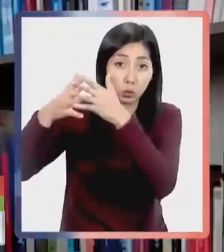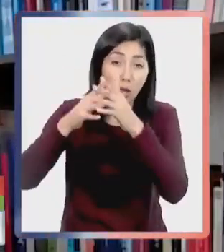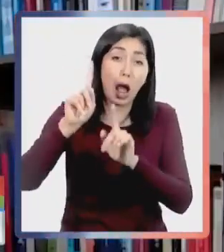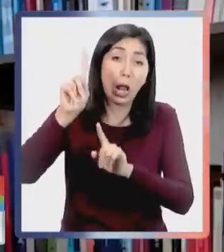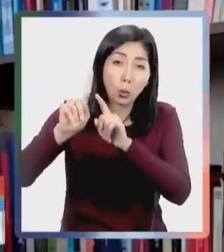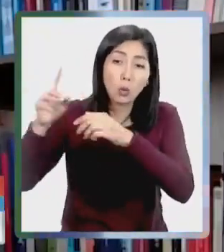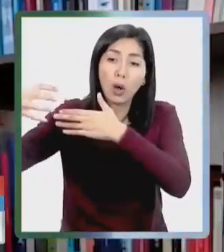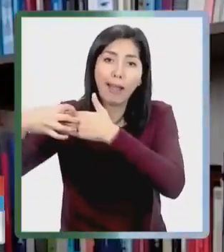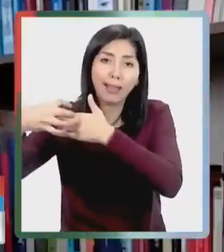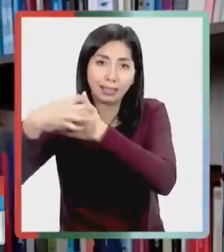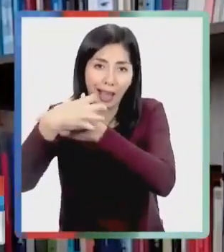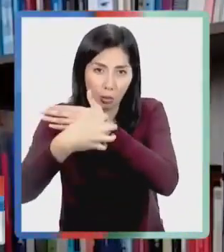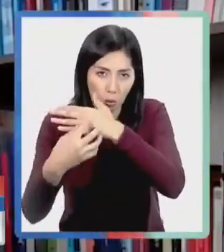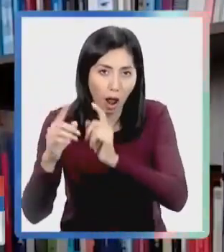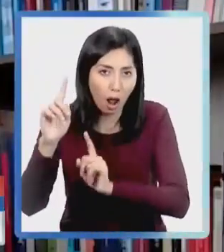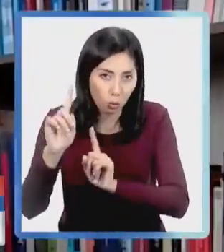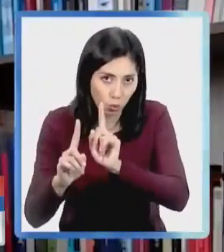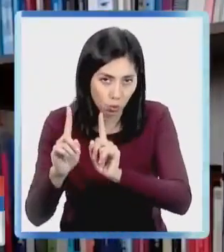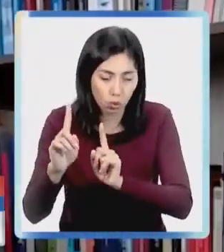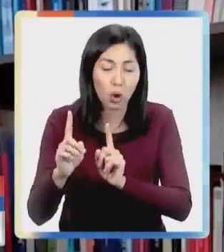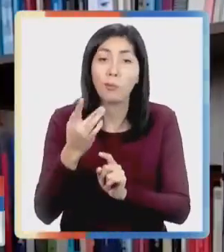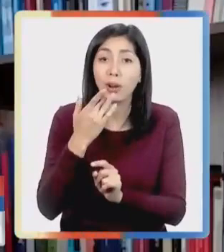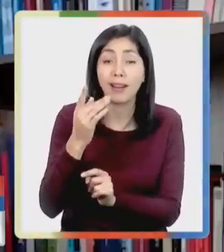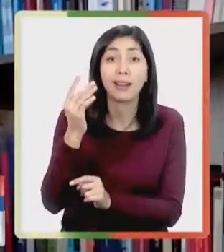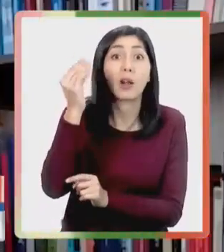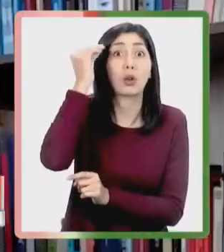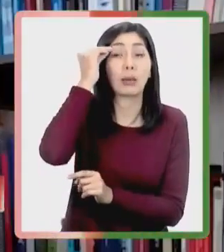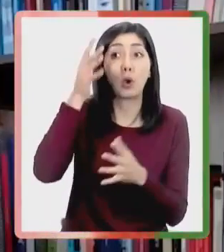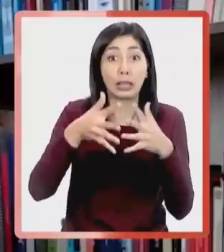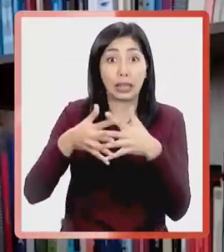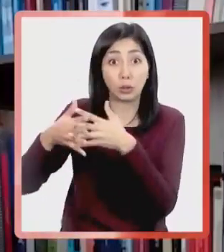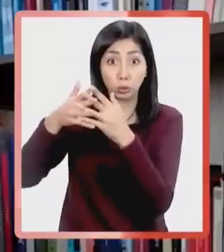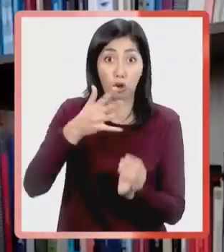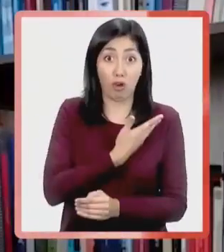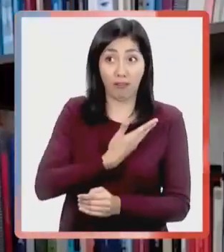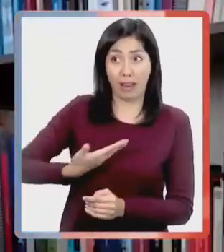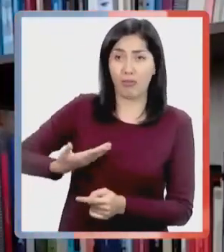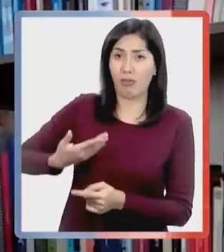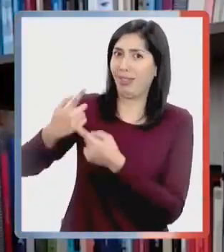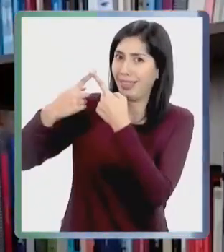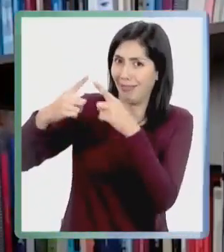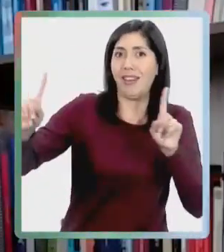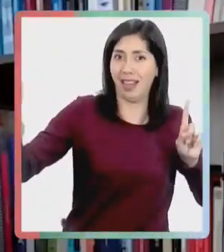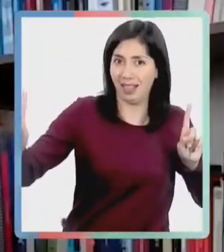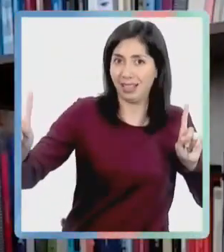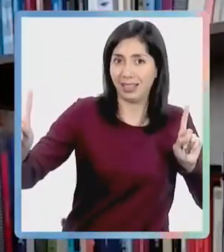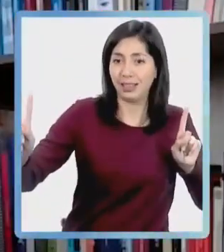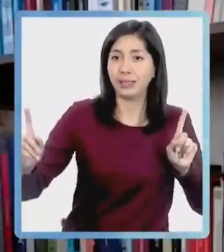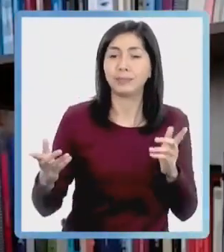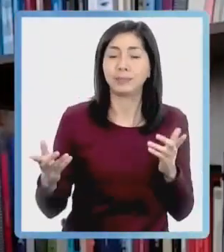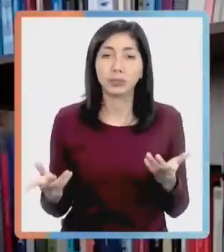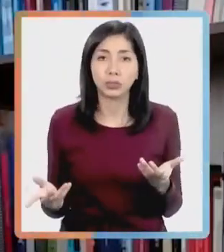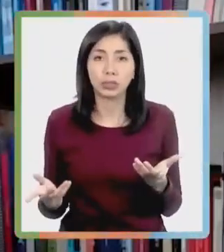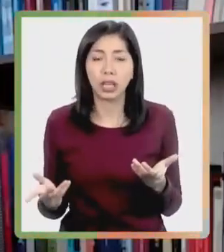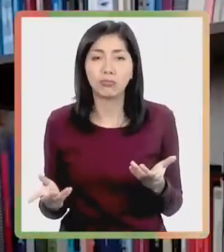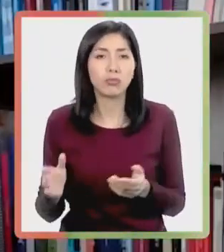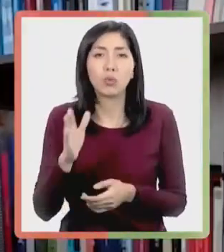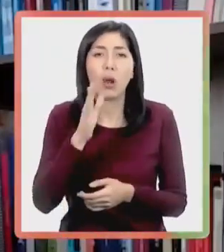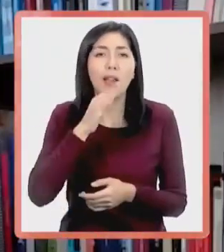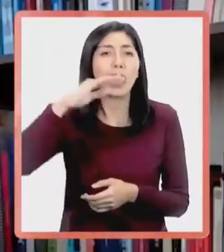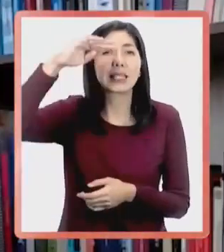estados, porque recordemos que el organigrama, digamos, de gobierno de Estados Unidos es muy distinto al nuestro, entonces no No